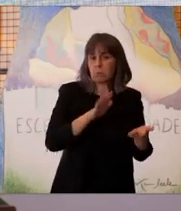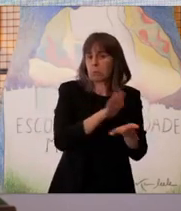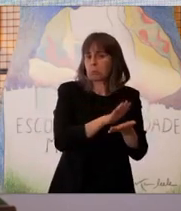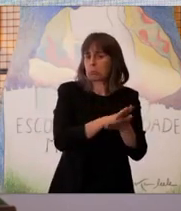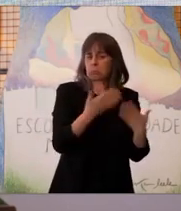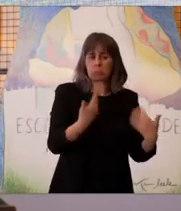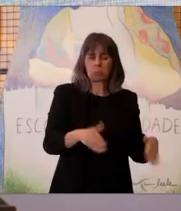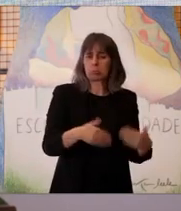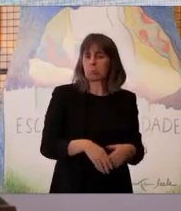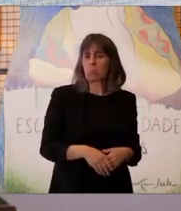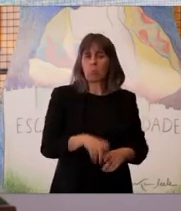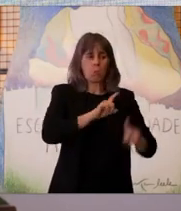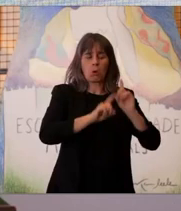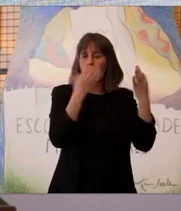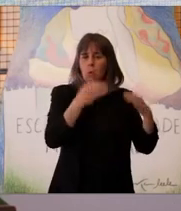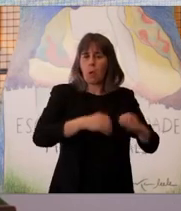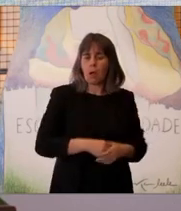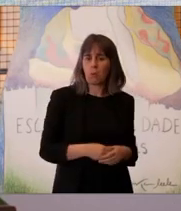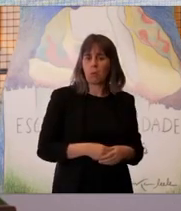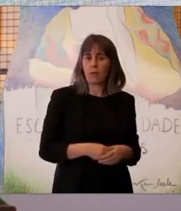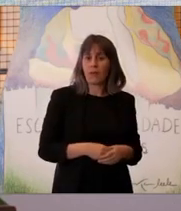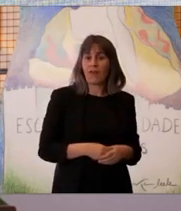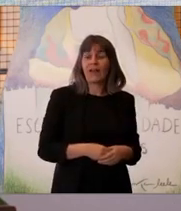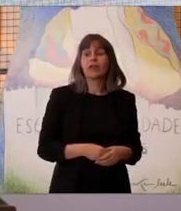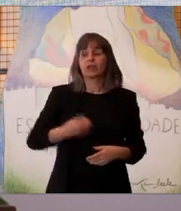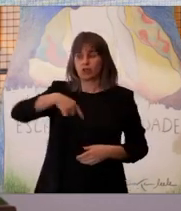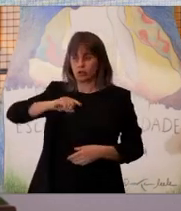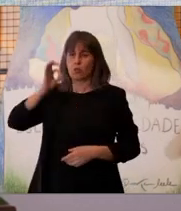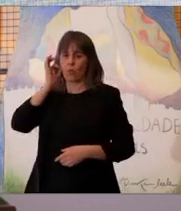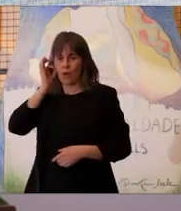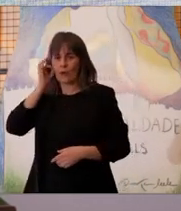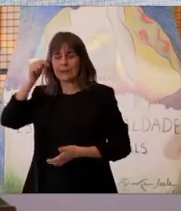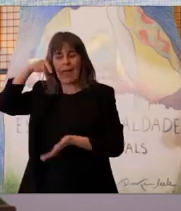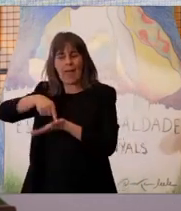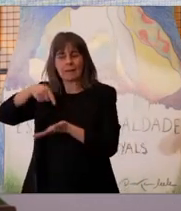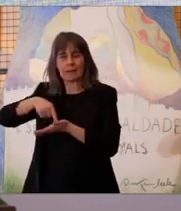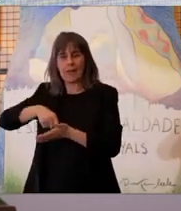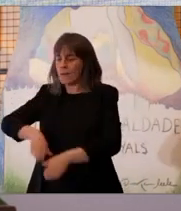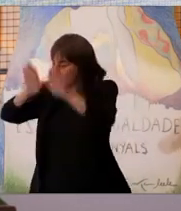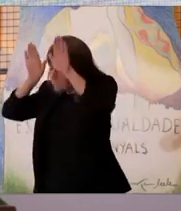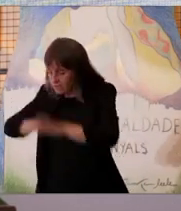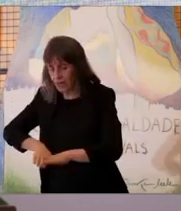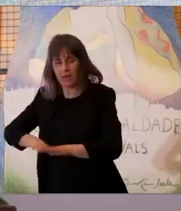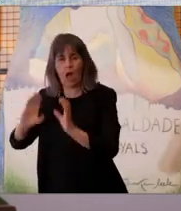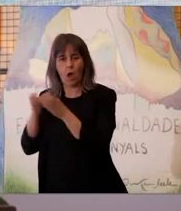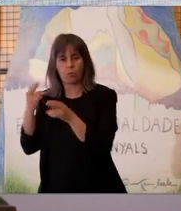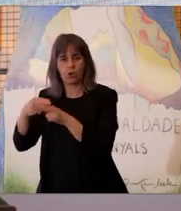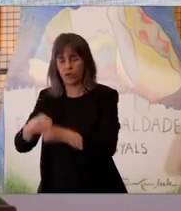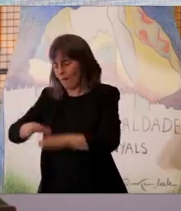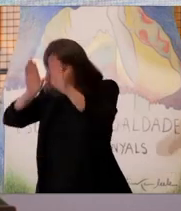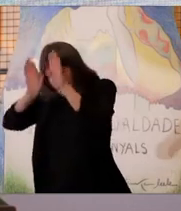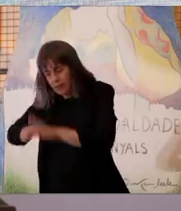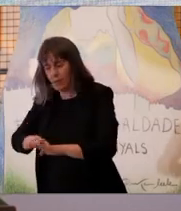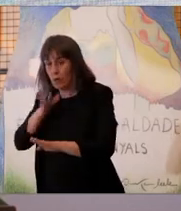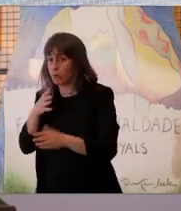y sin ningún problema Y cómo a nosotras se nos exige una una fidelidad estricta a los partidos Porque no tenemos